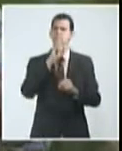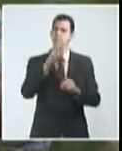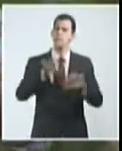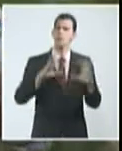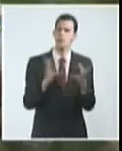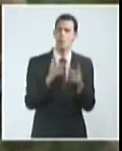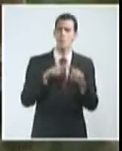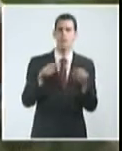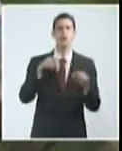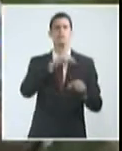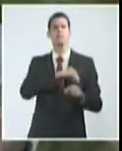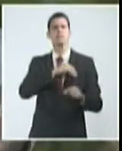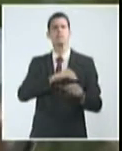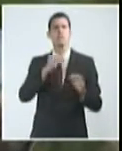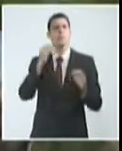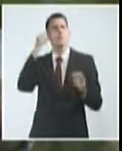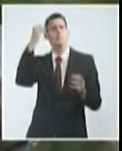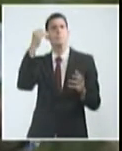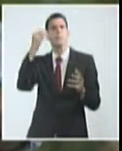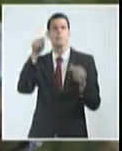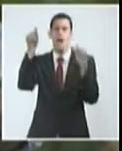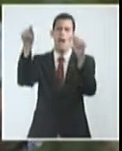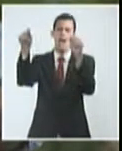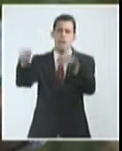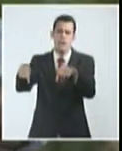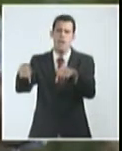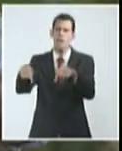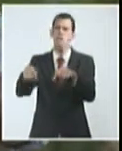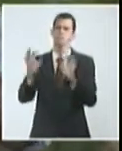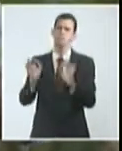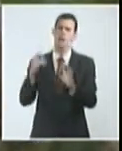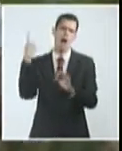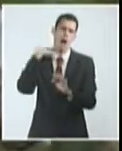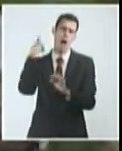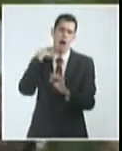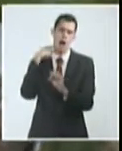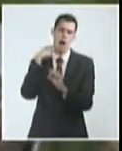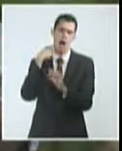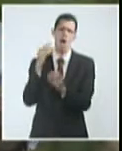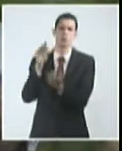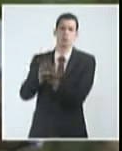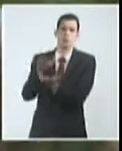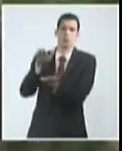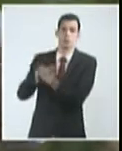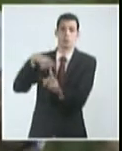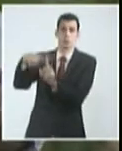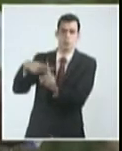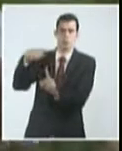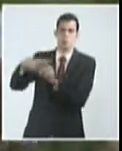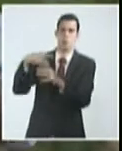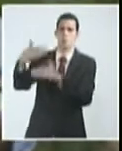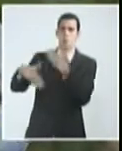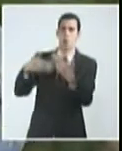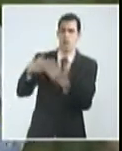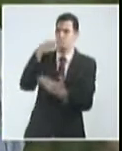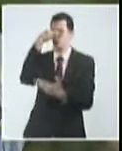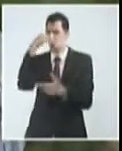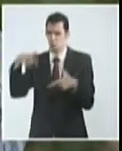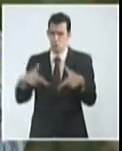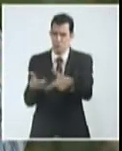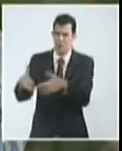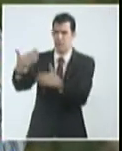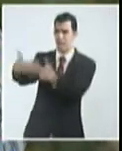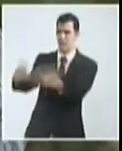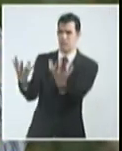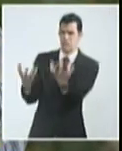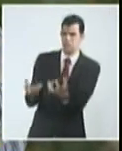proyectos comunitarios que sí se han mantenido estables y que han sido nichos de experiencia y de trabajo con relación a